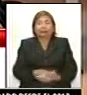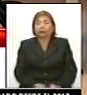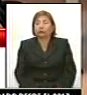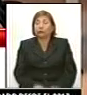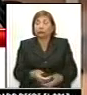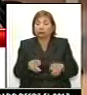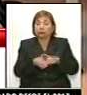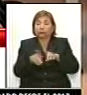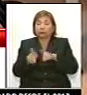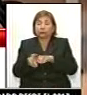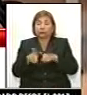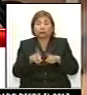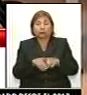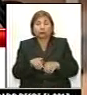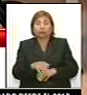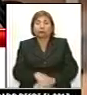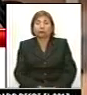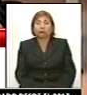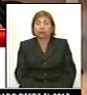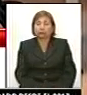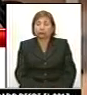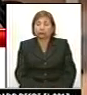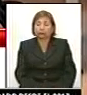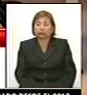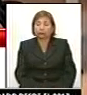y por lo tanto